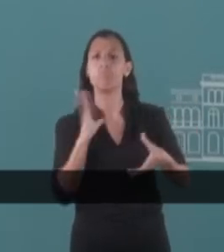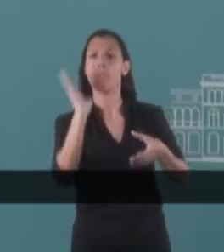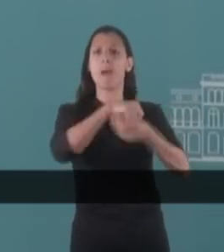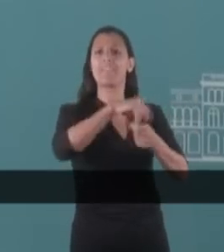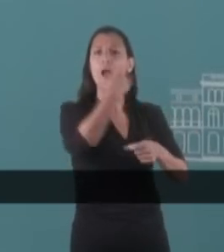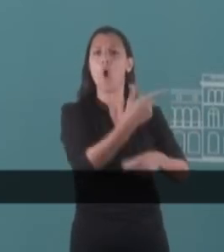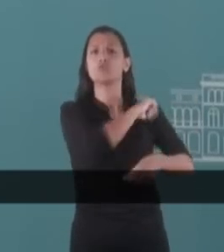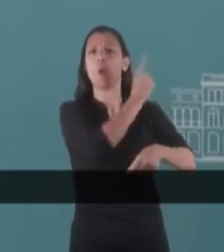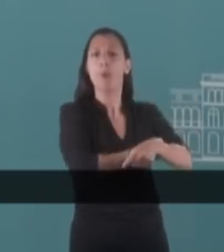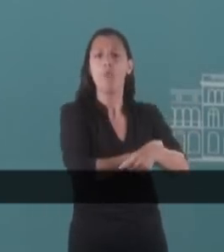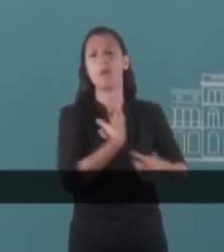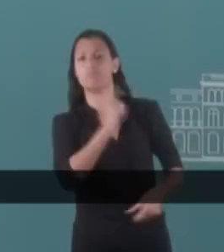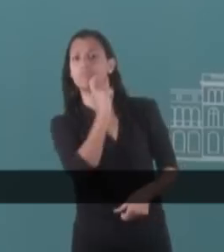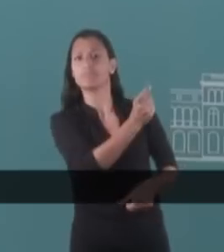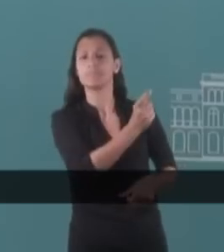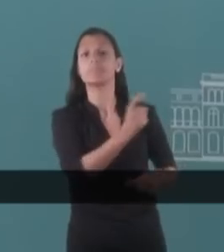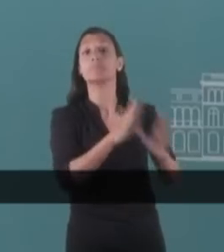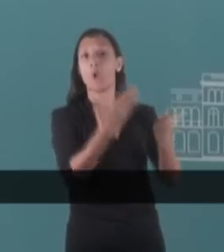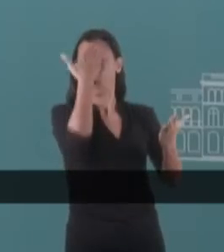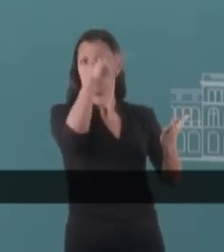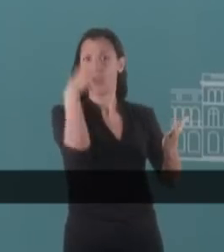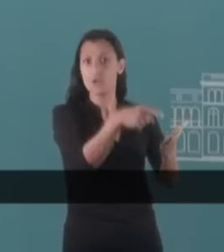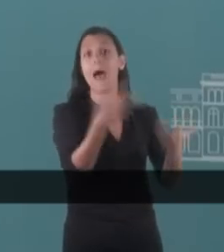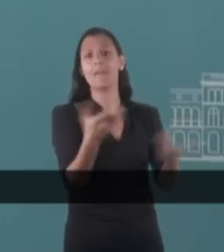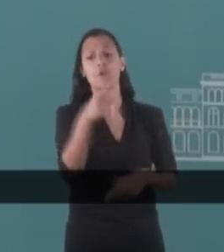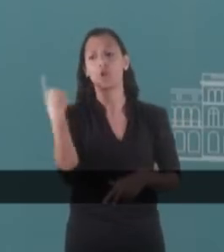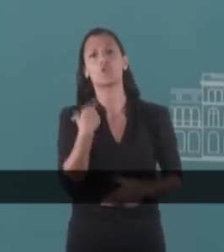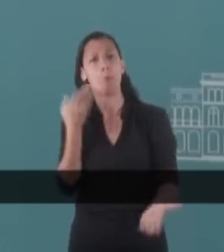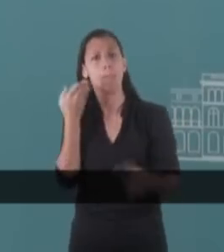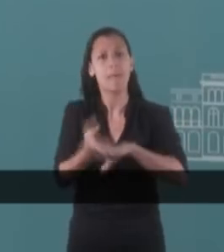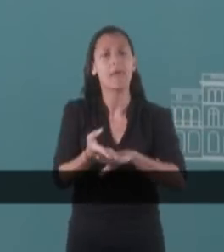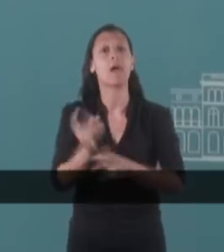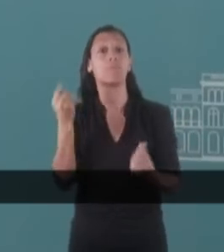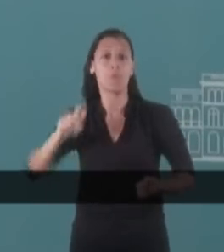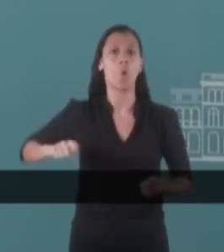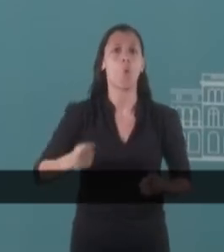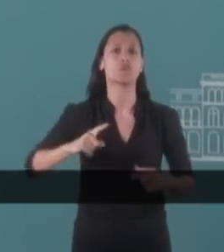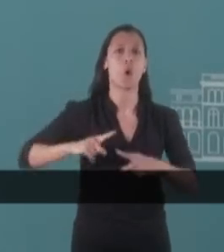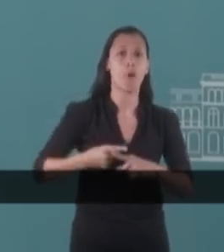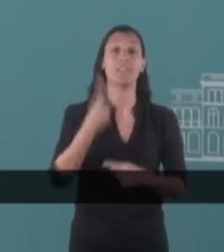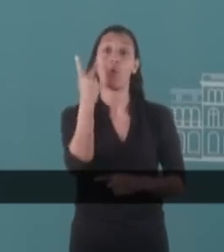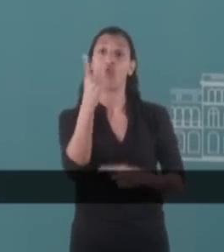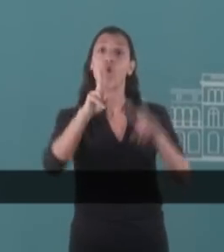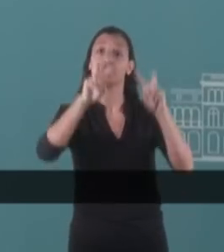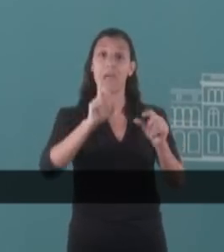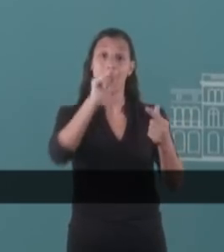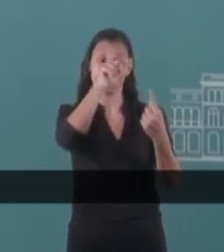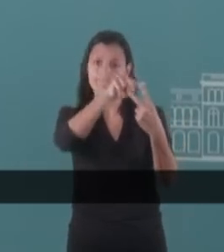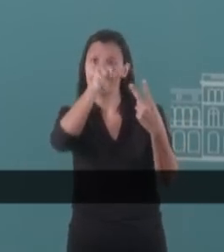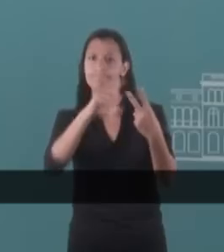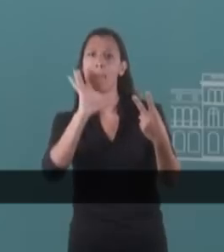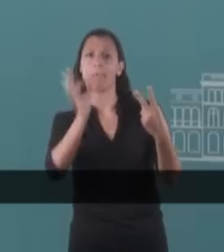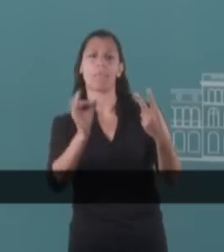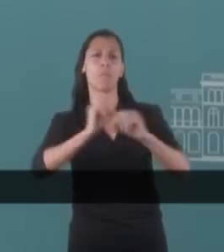otros poderes, violando claramente la Constitución. El juicio político se basa sobre todo en dos cuestiones, en las cuales